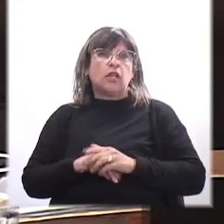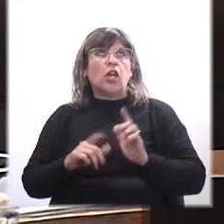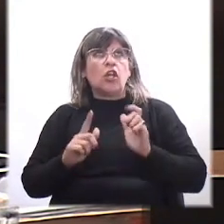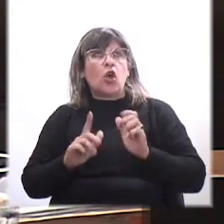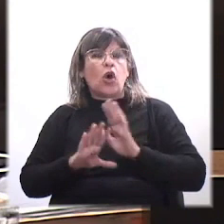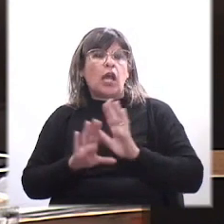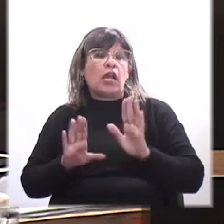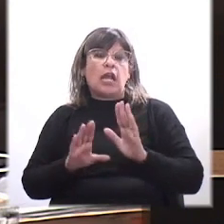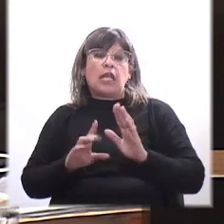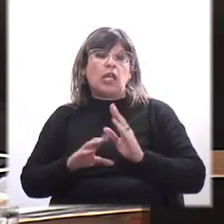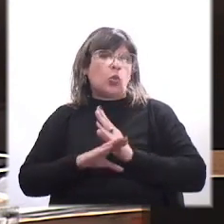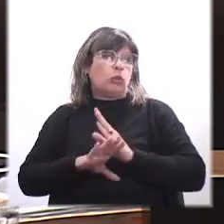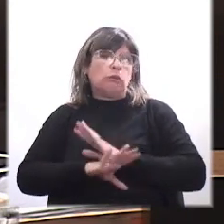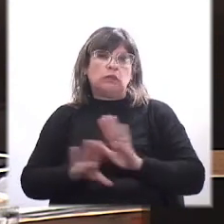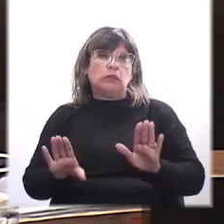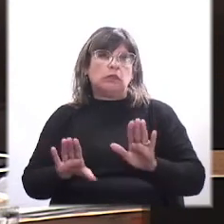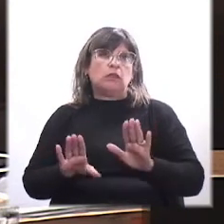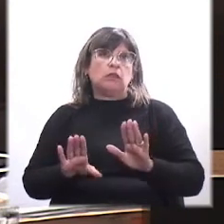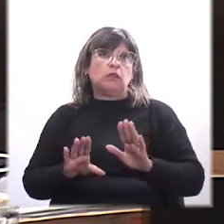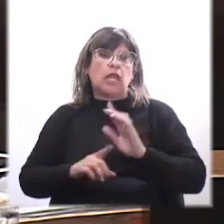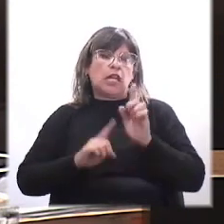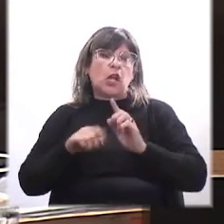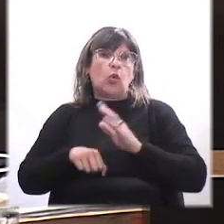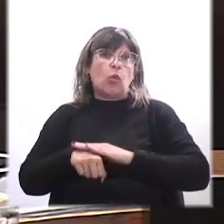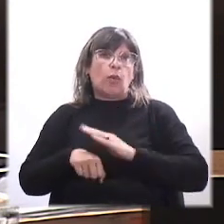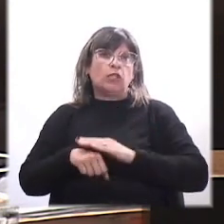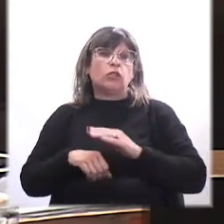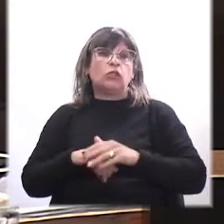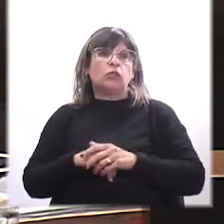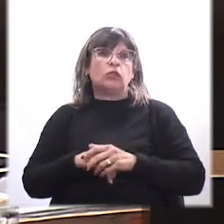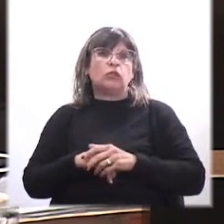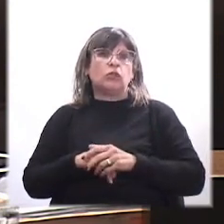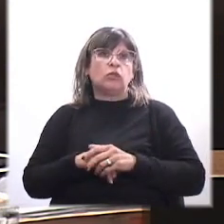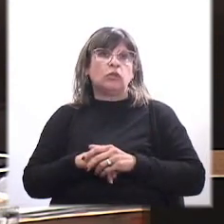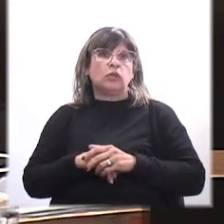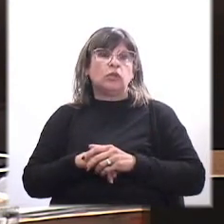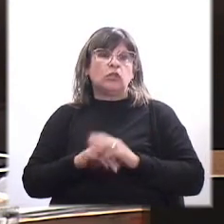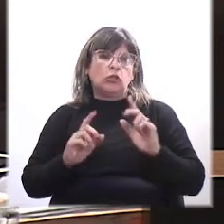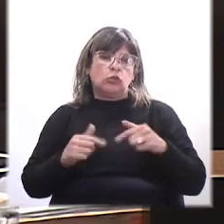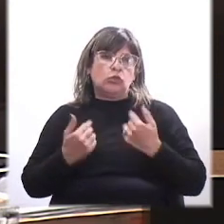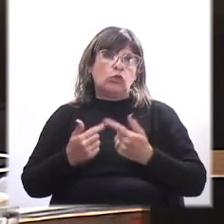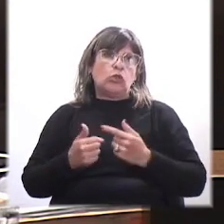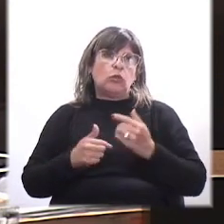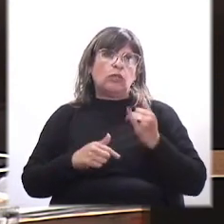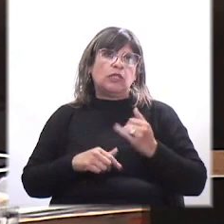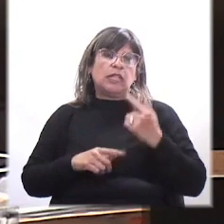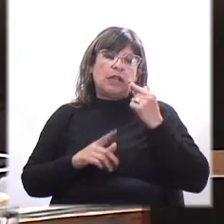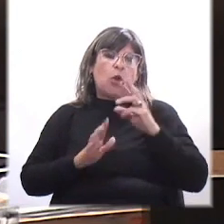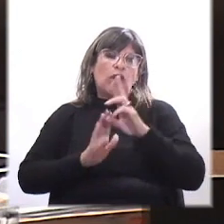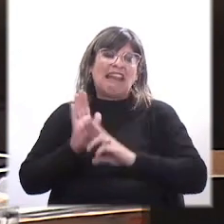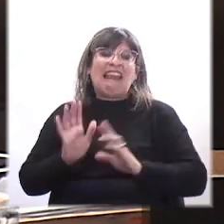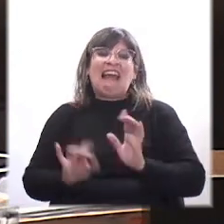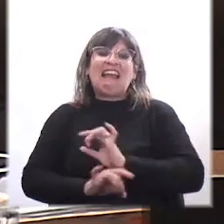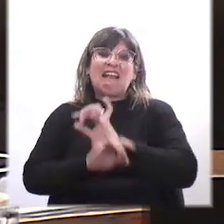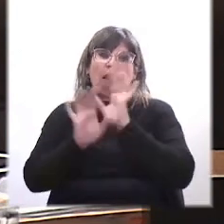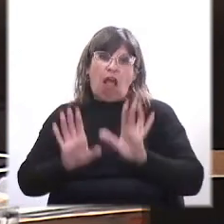que no vuelvan a suceder en algún momento, tengamos reglas